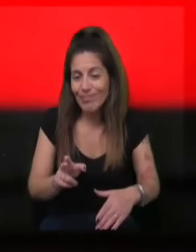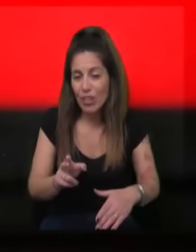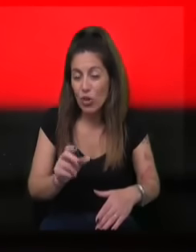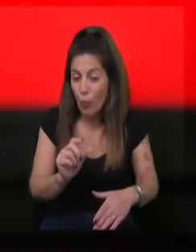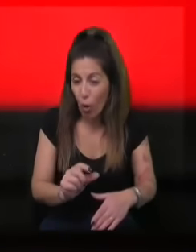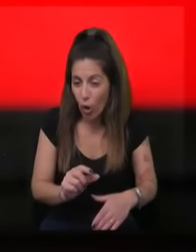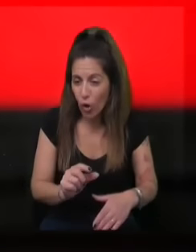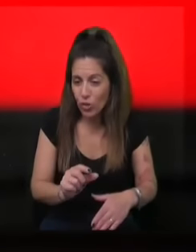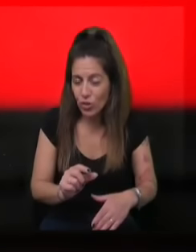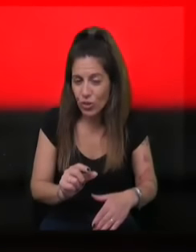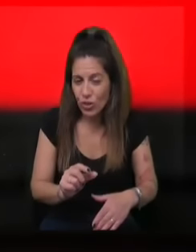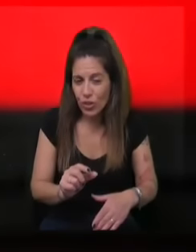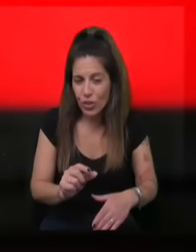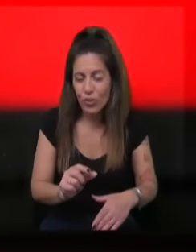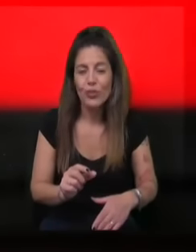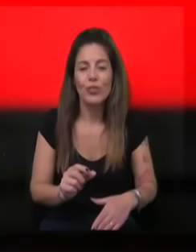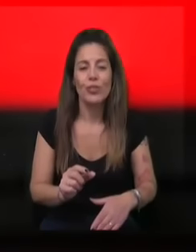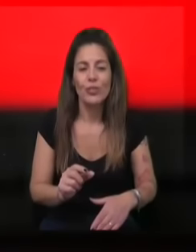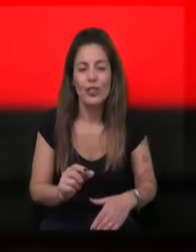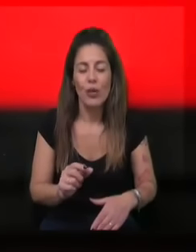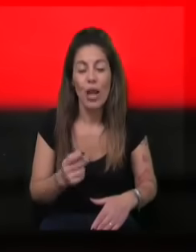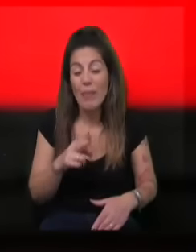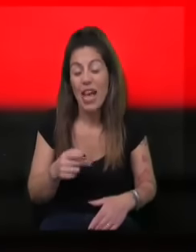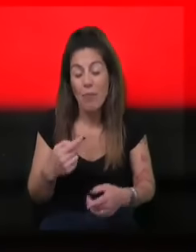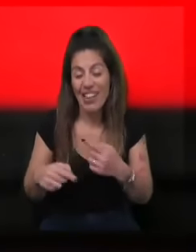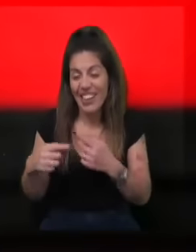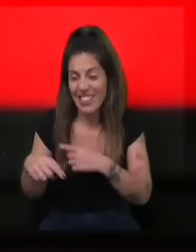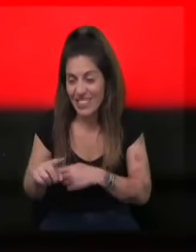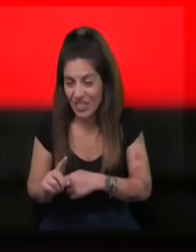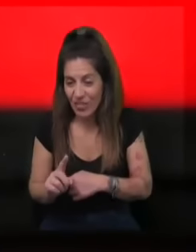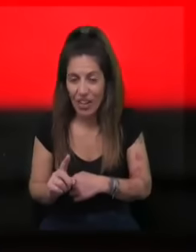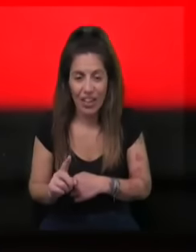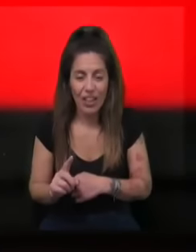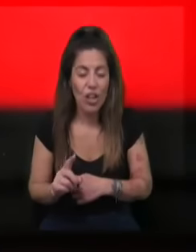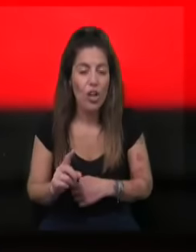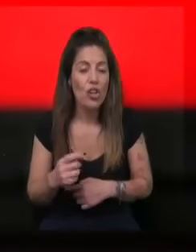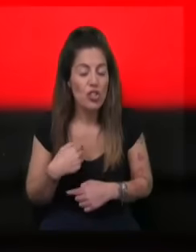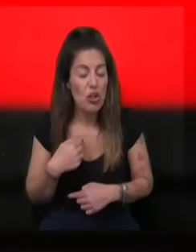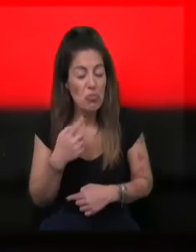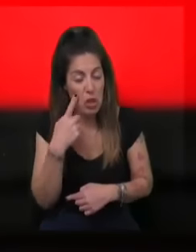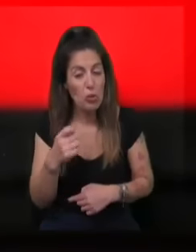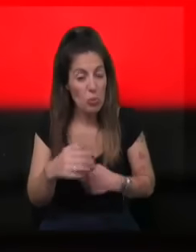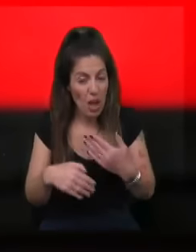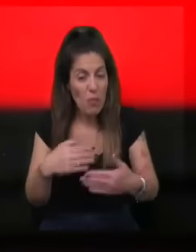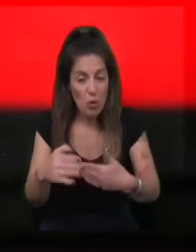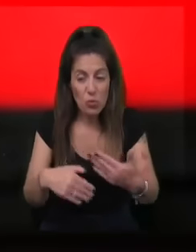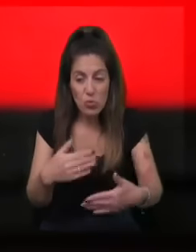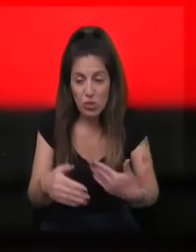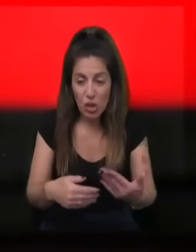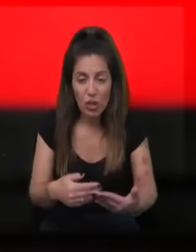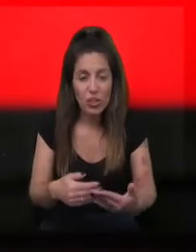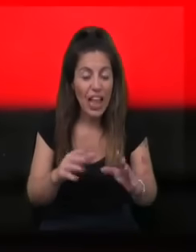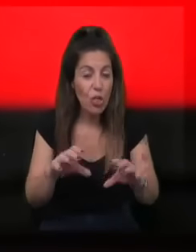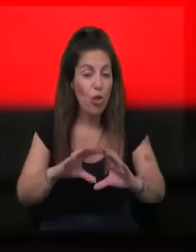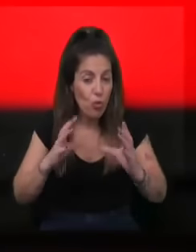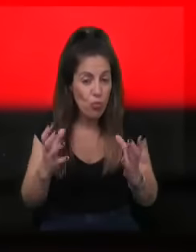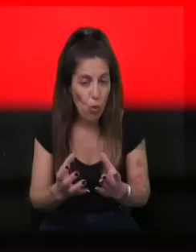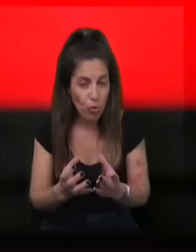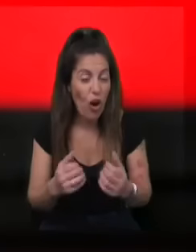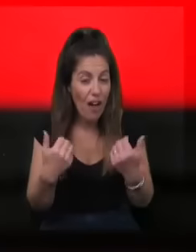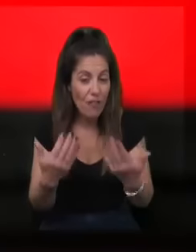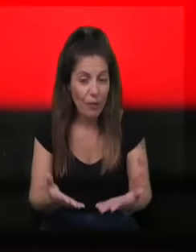digamos las miradas más regresivas no en esto al revés yo noto una evolución muy grande en todo el mundo esto